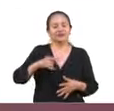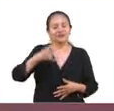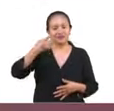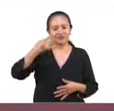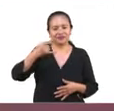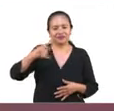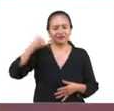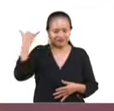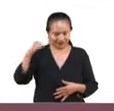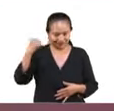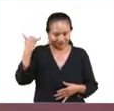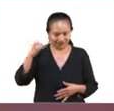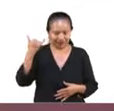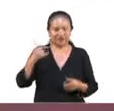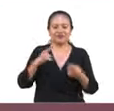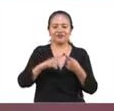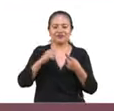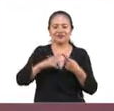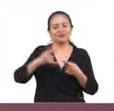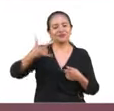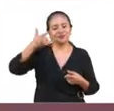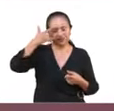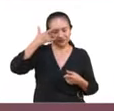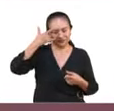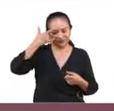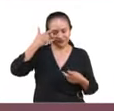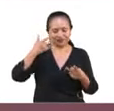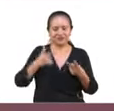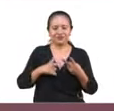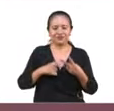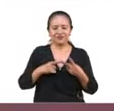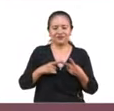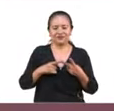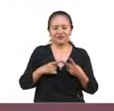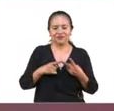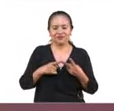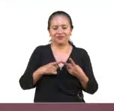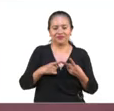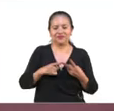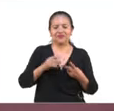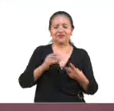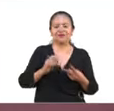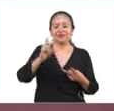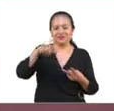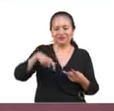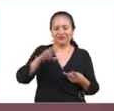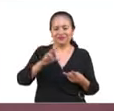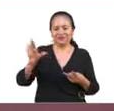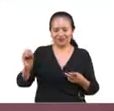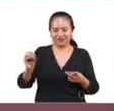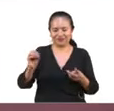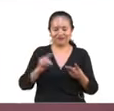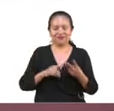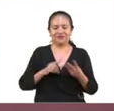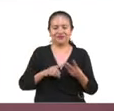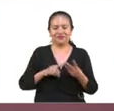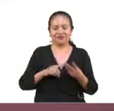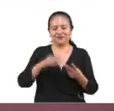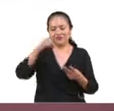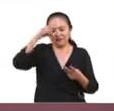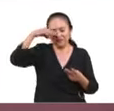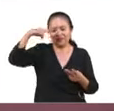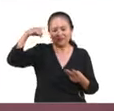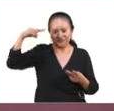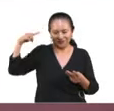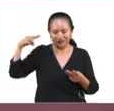Yucatán, de Campeche, de Quintana Roo, de